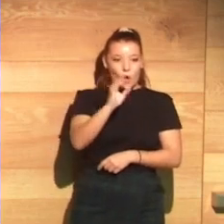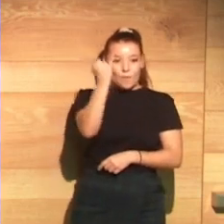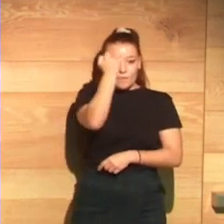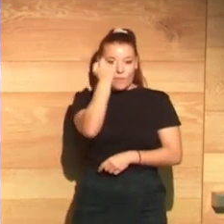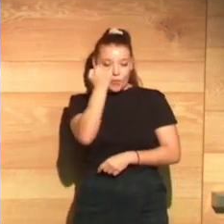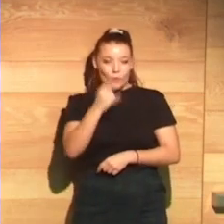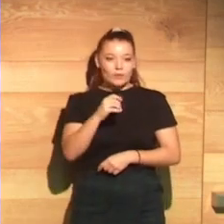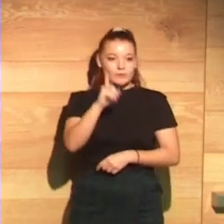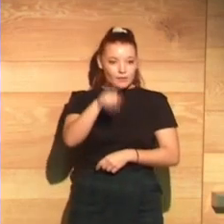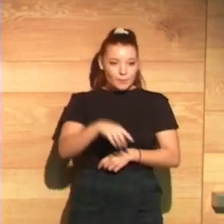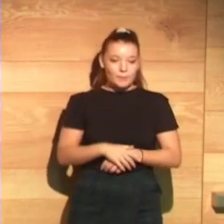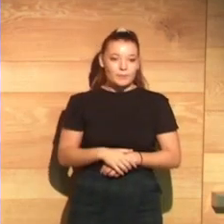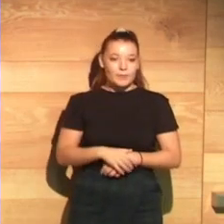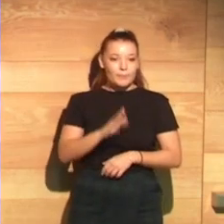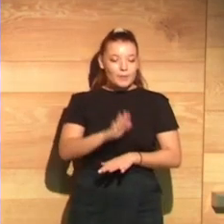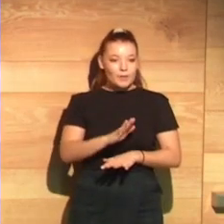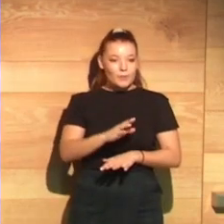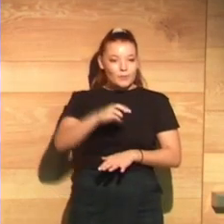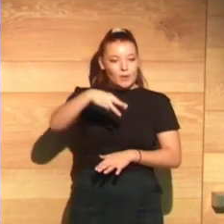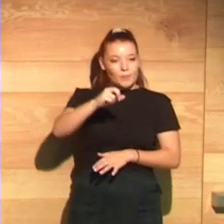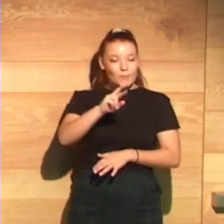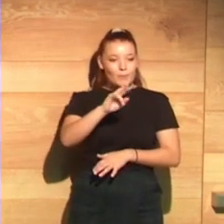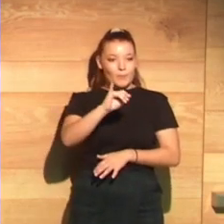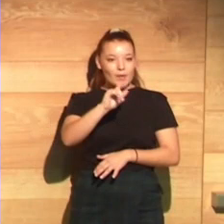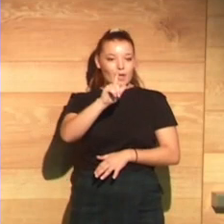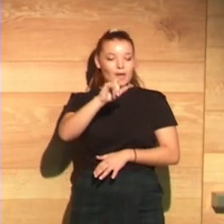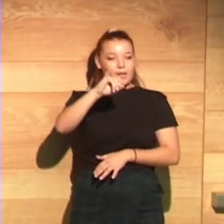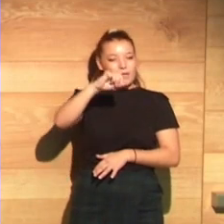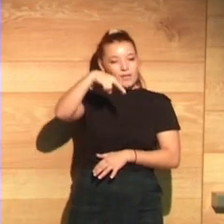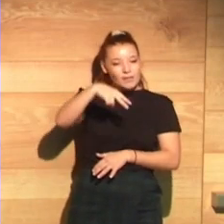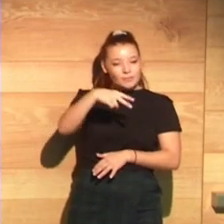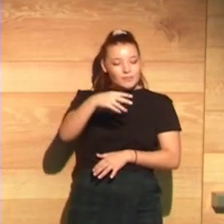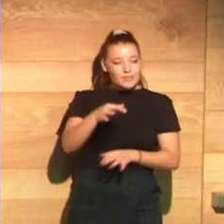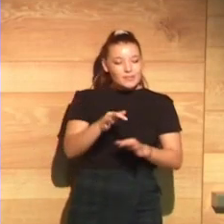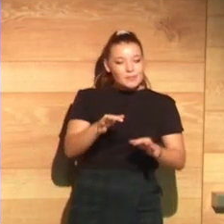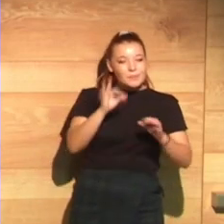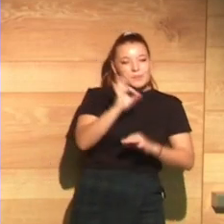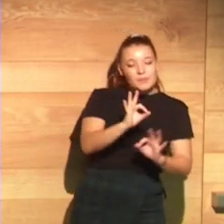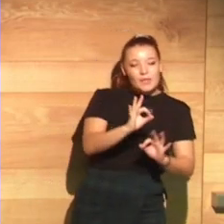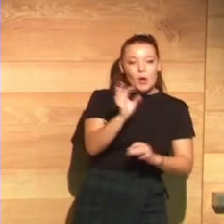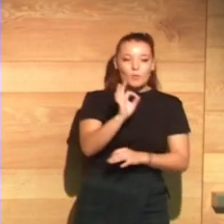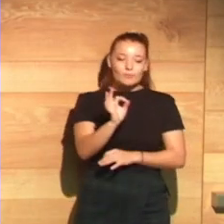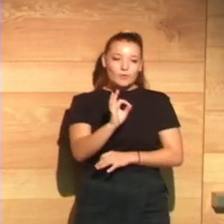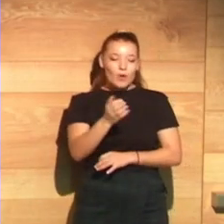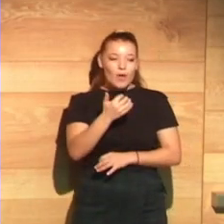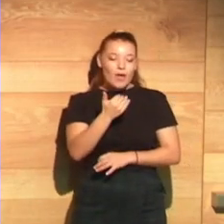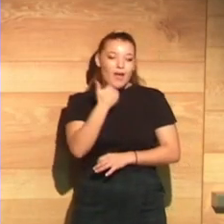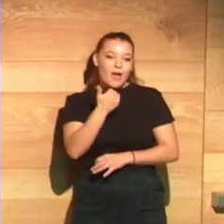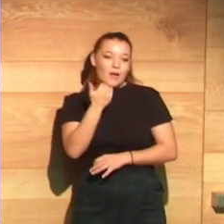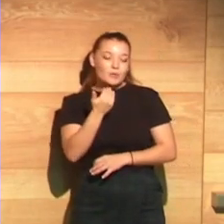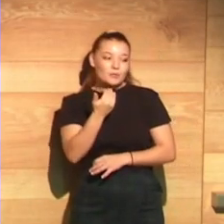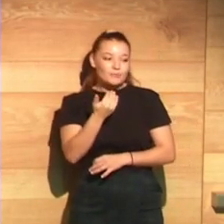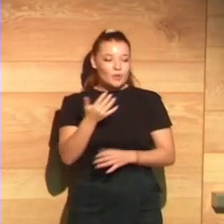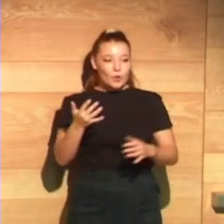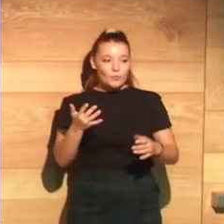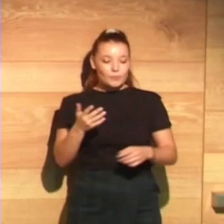Bowie, pero no sé si la de Marilyn es más especial o tiene algo de luminoso y a la vez